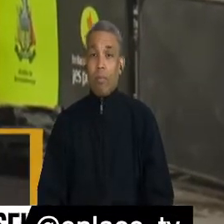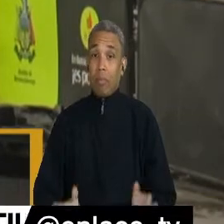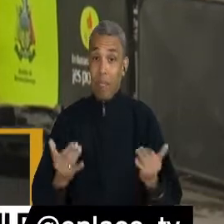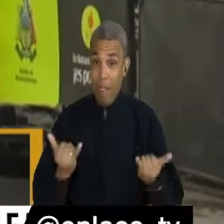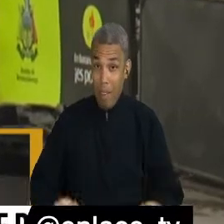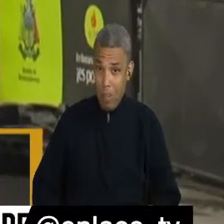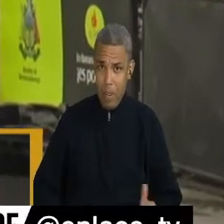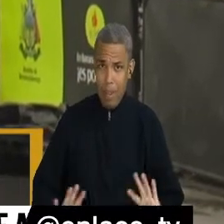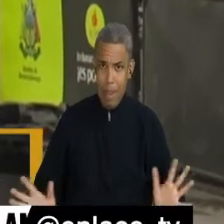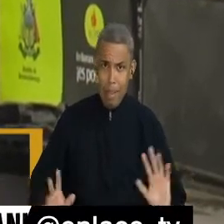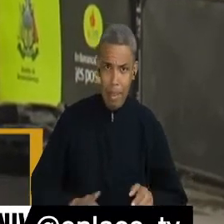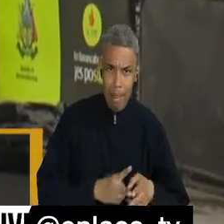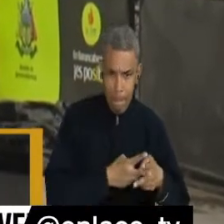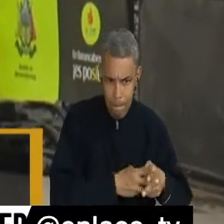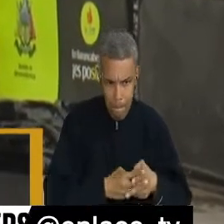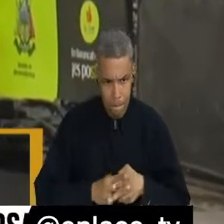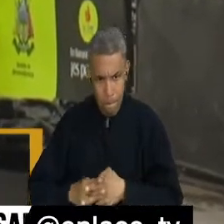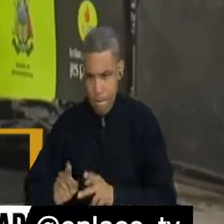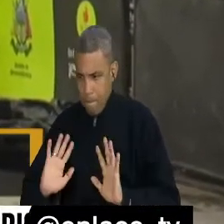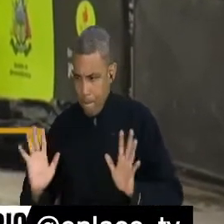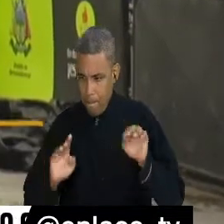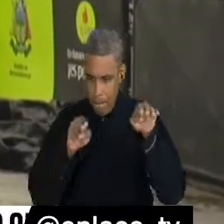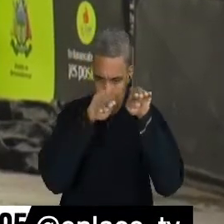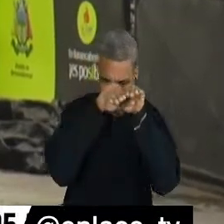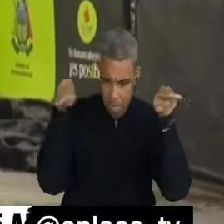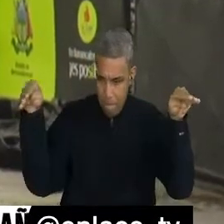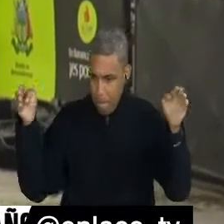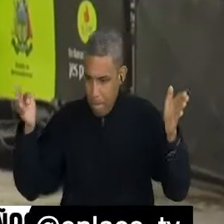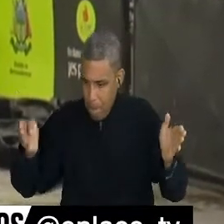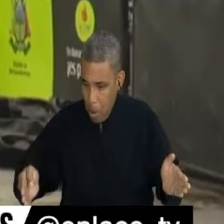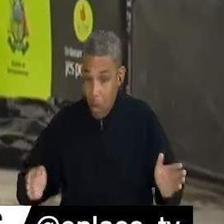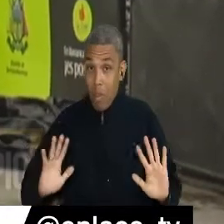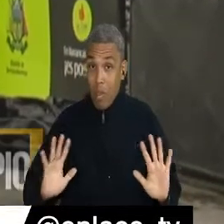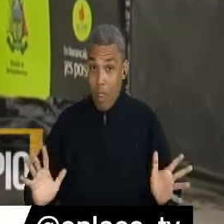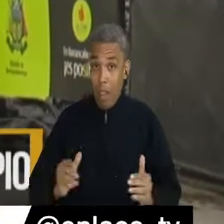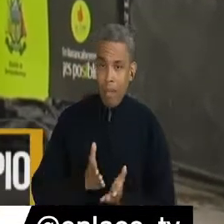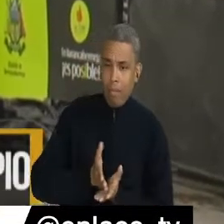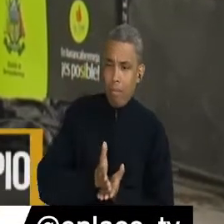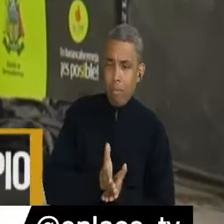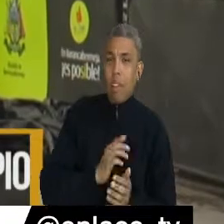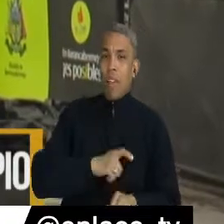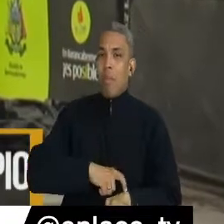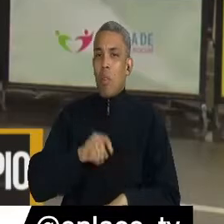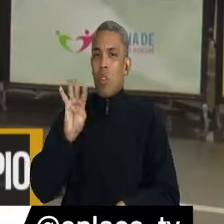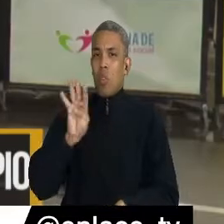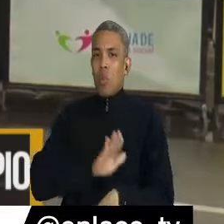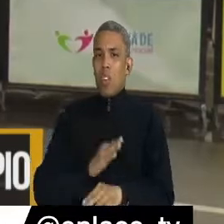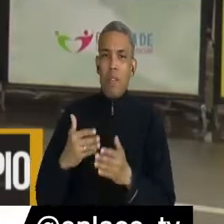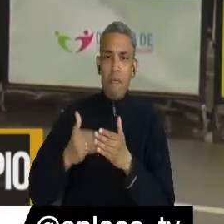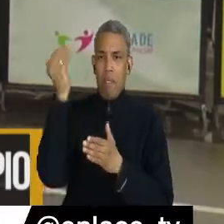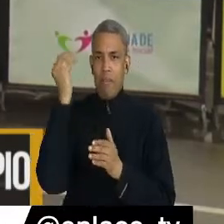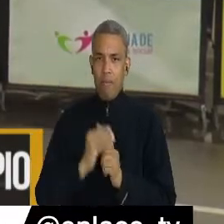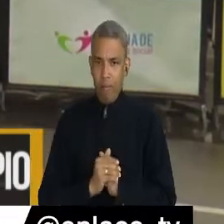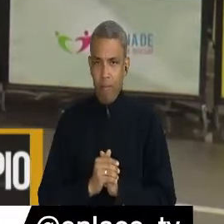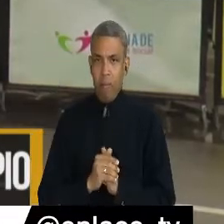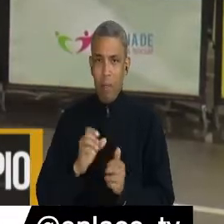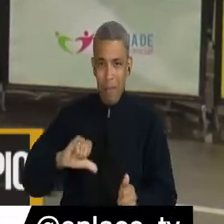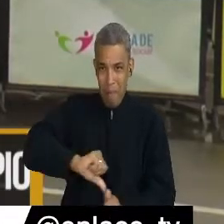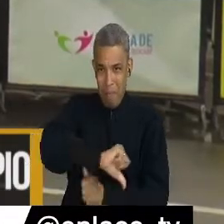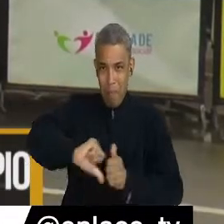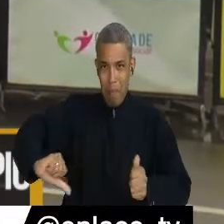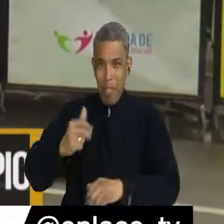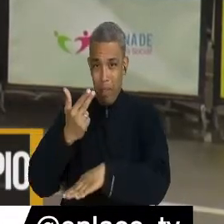será la tarima principal para el desfile cívico-cultural que se cumplirá a partir de las 4 aquí, en la Avenida del Ferrocarril. Desde el Parque Camilo Torres hasta la